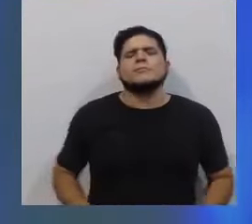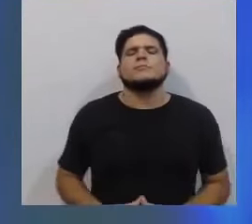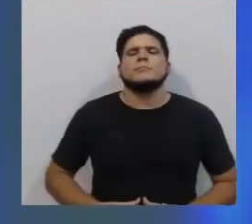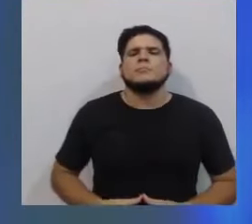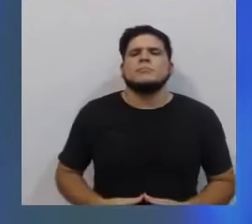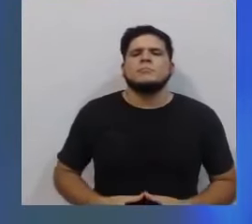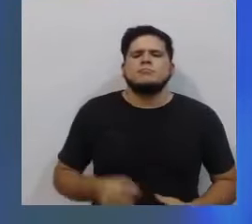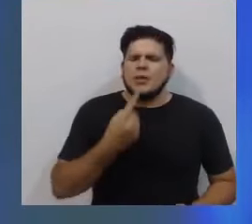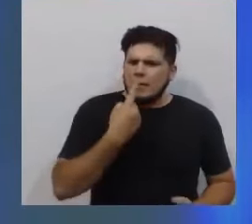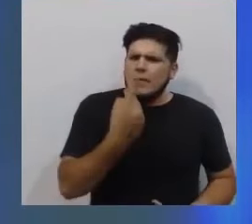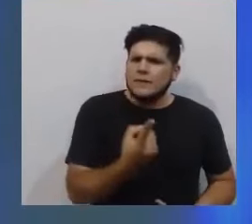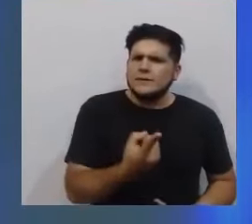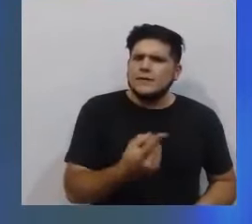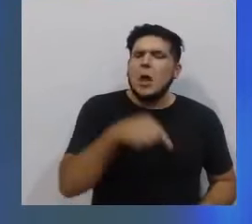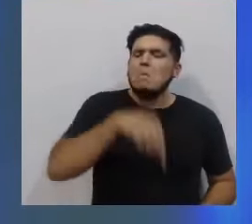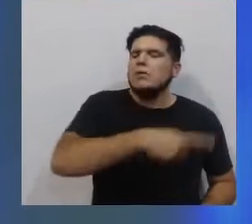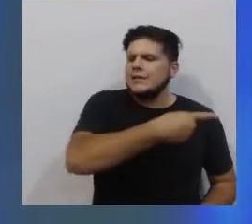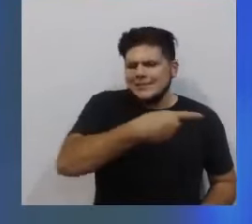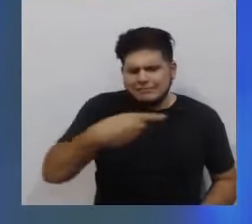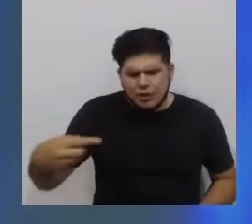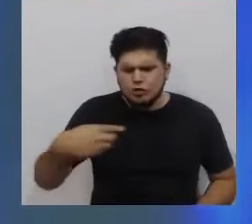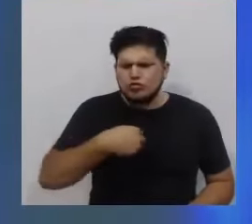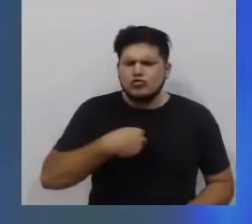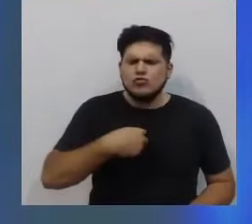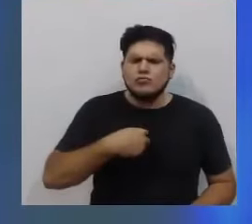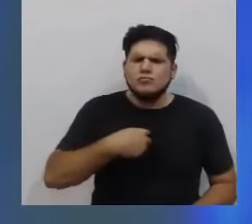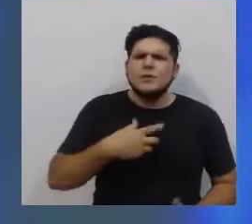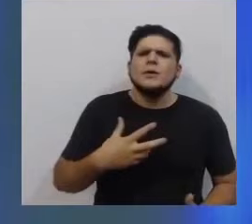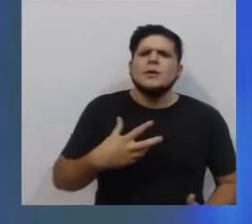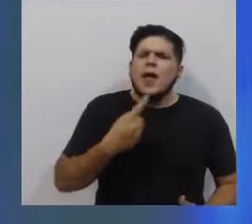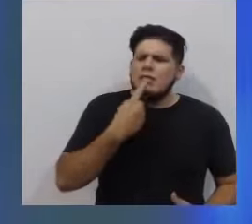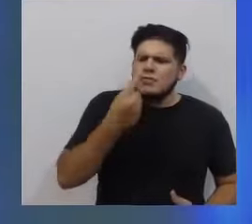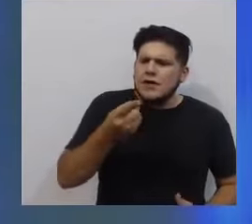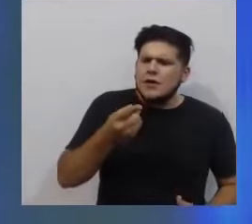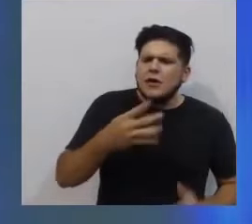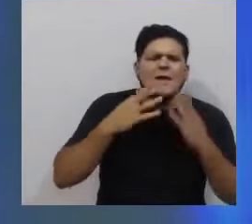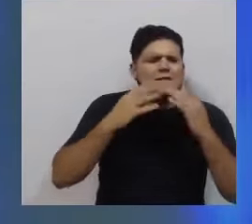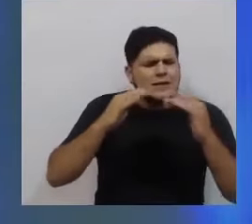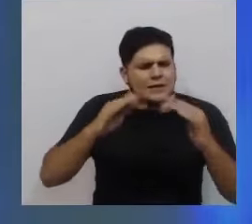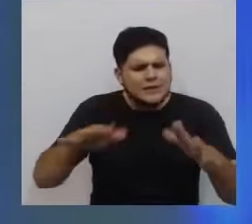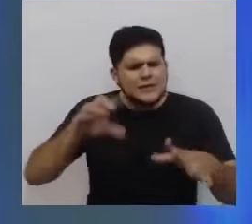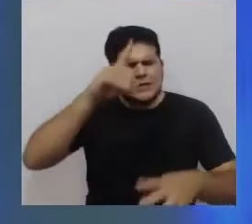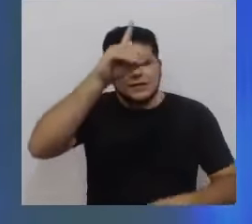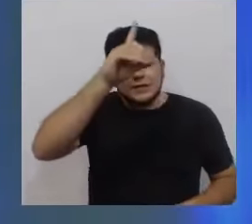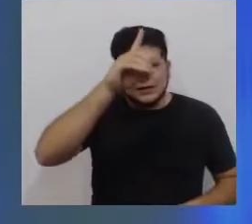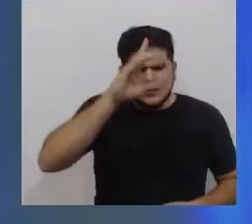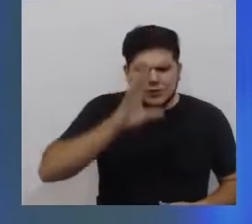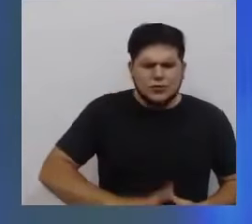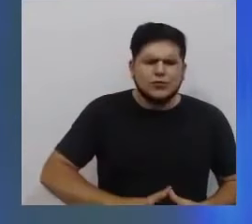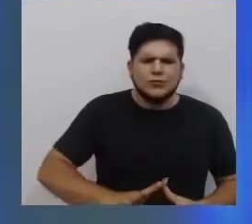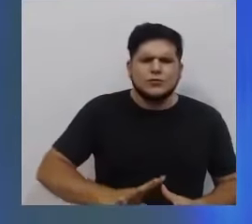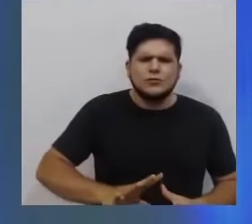declaró abierta en el nombre del dios de lo imposible